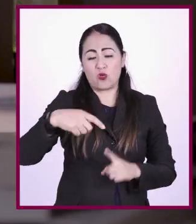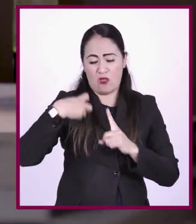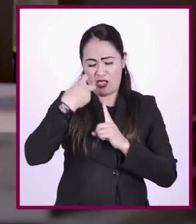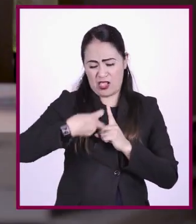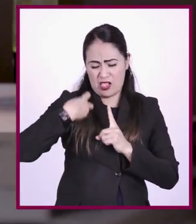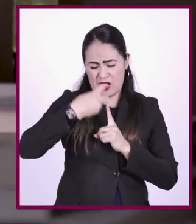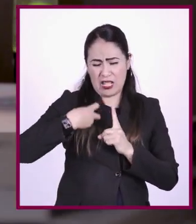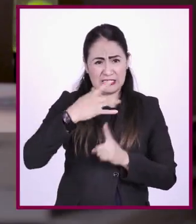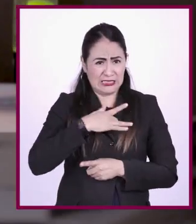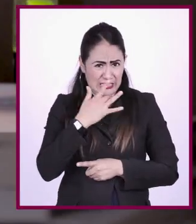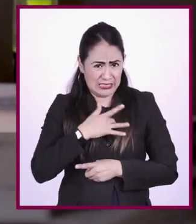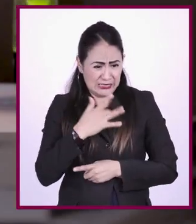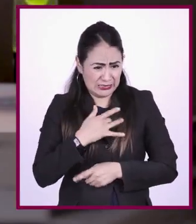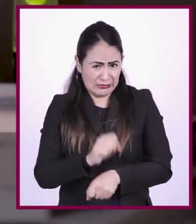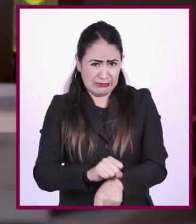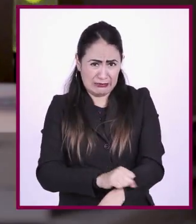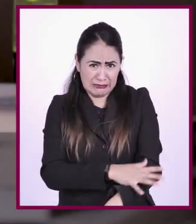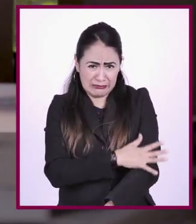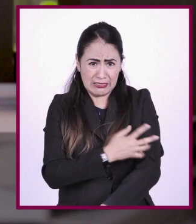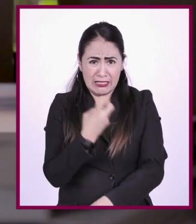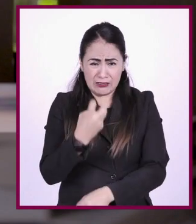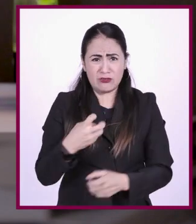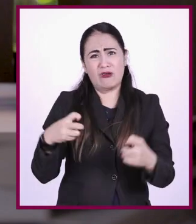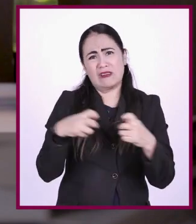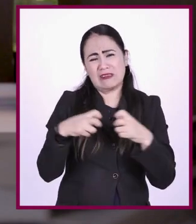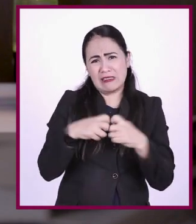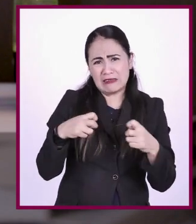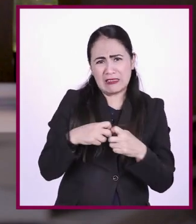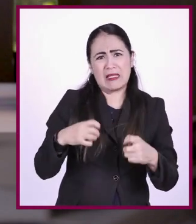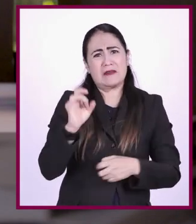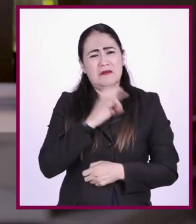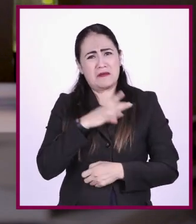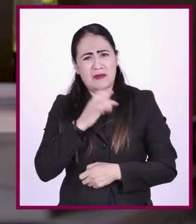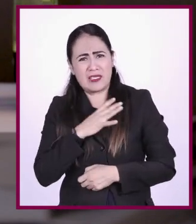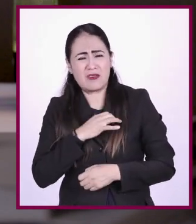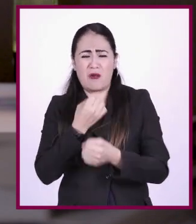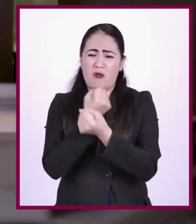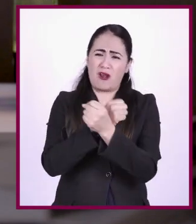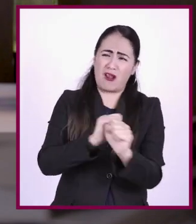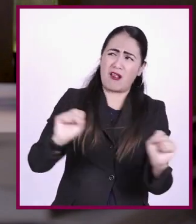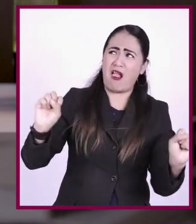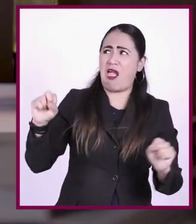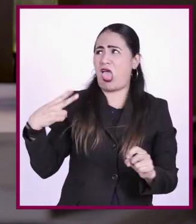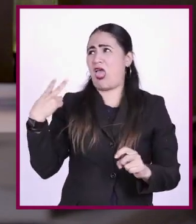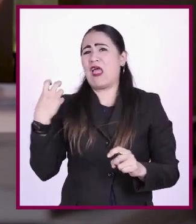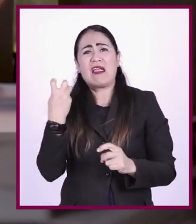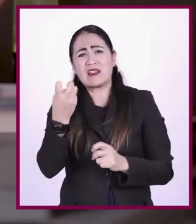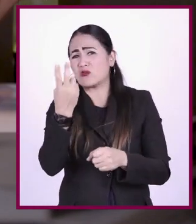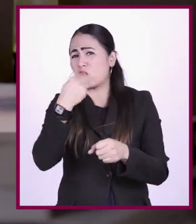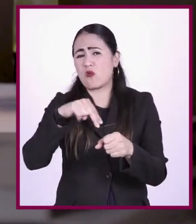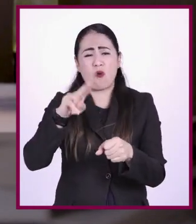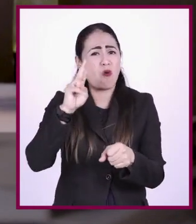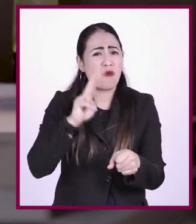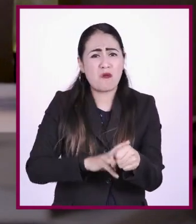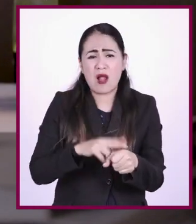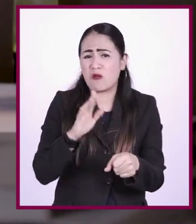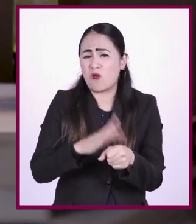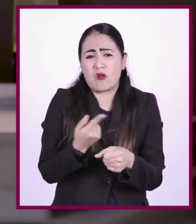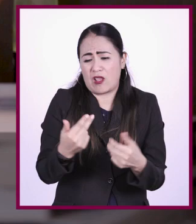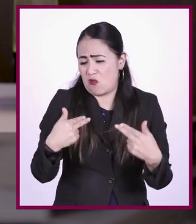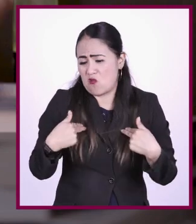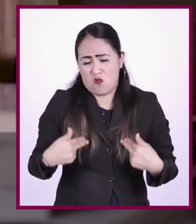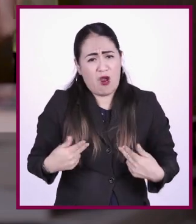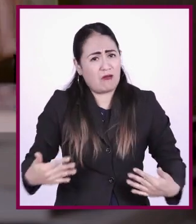No te juzgues por lo que sientes. El estrés, el miedo, incluso el aburrimiento y la apatía nos ocurren a todos,